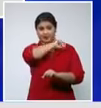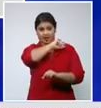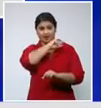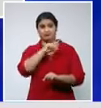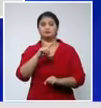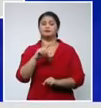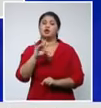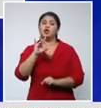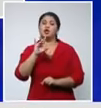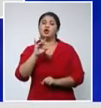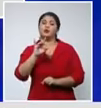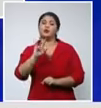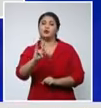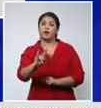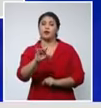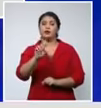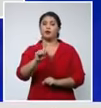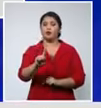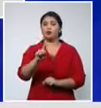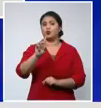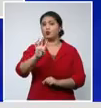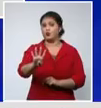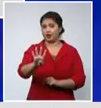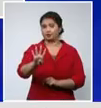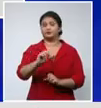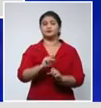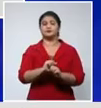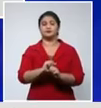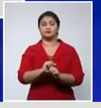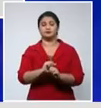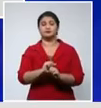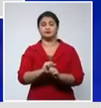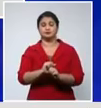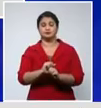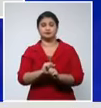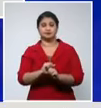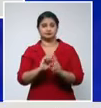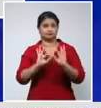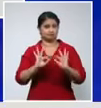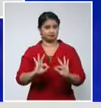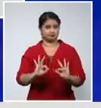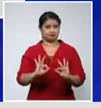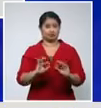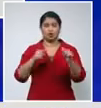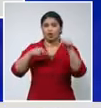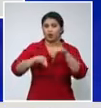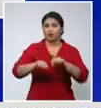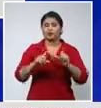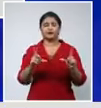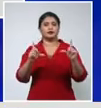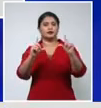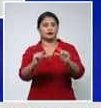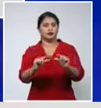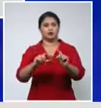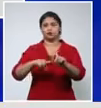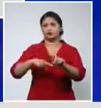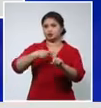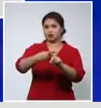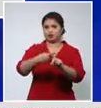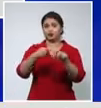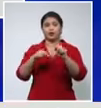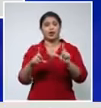casos, ayer 734, y se reduce también el número